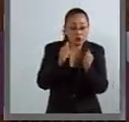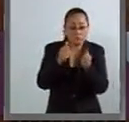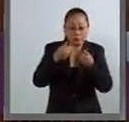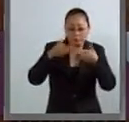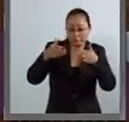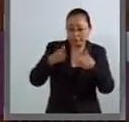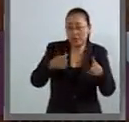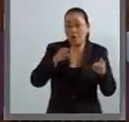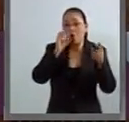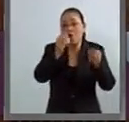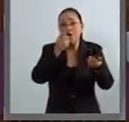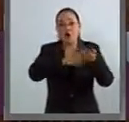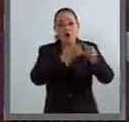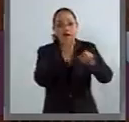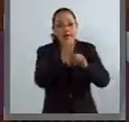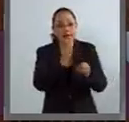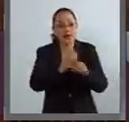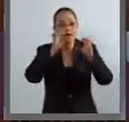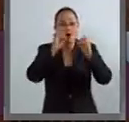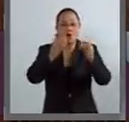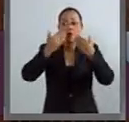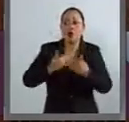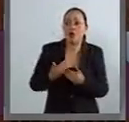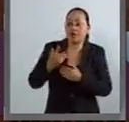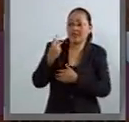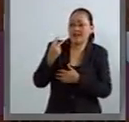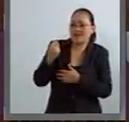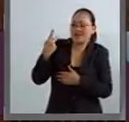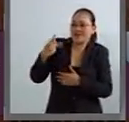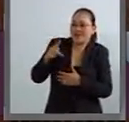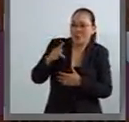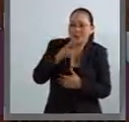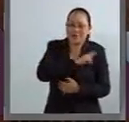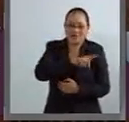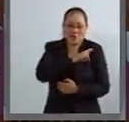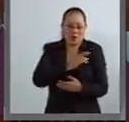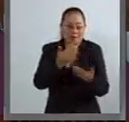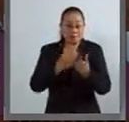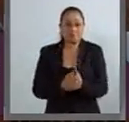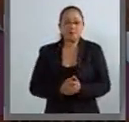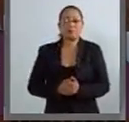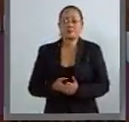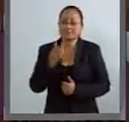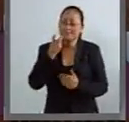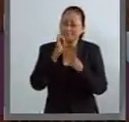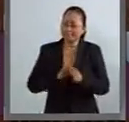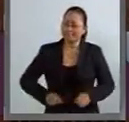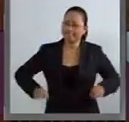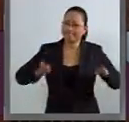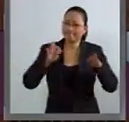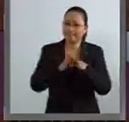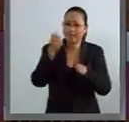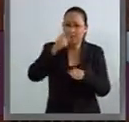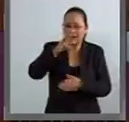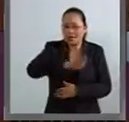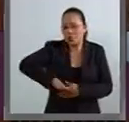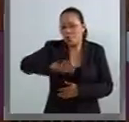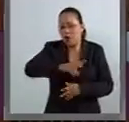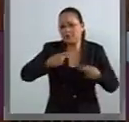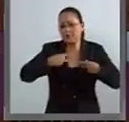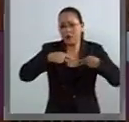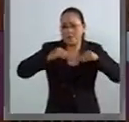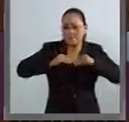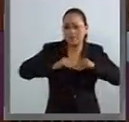bien a través de internet o sistema de cable. Esto es algo importantísimo, es decir, se está llevando a la población en general el